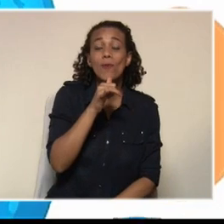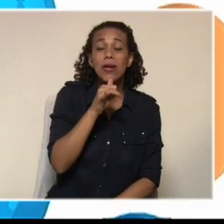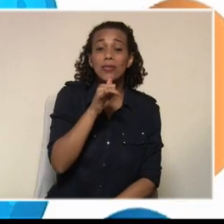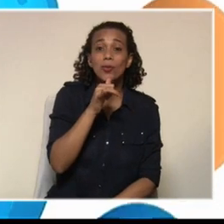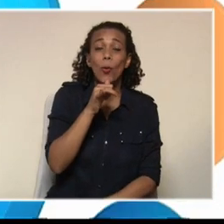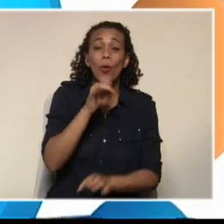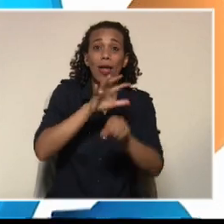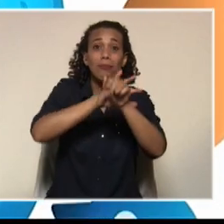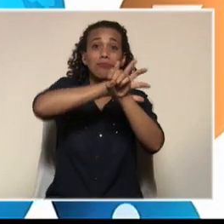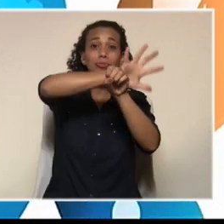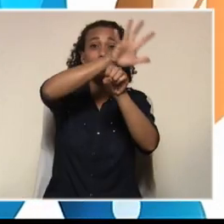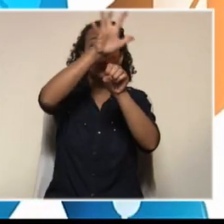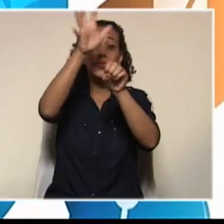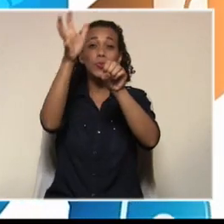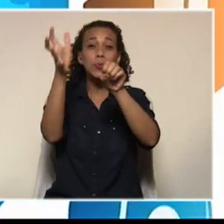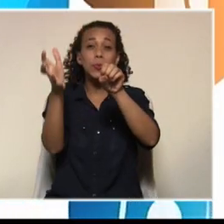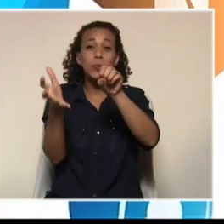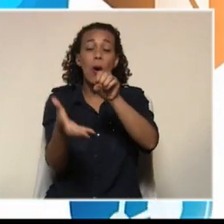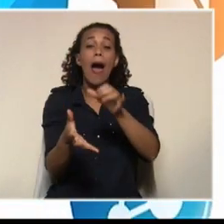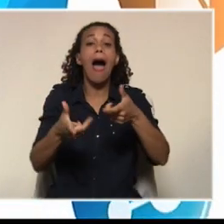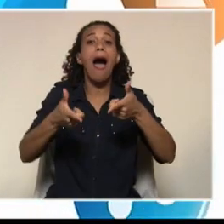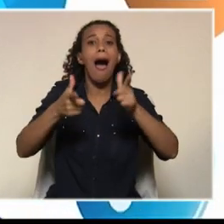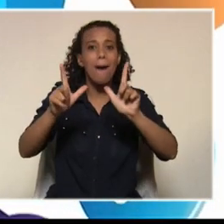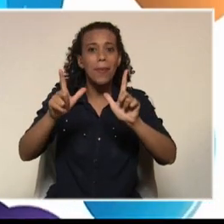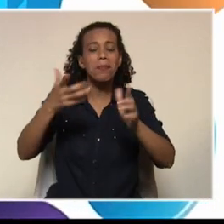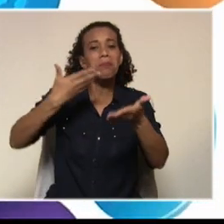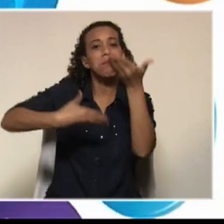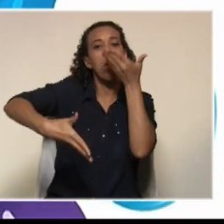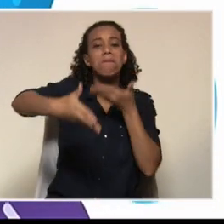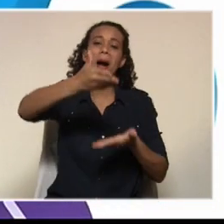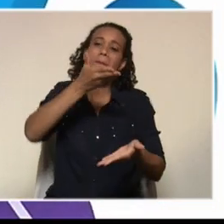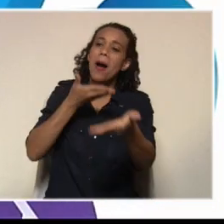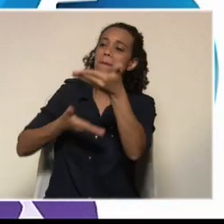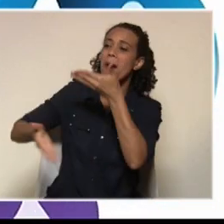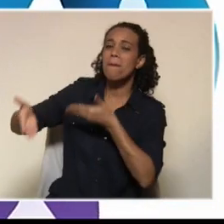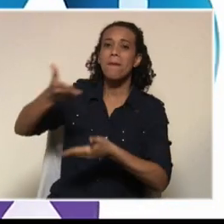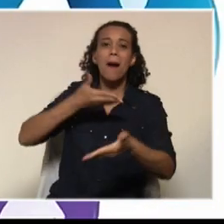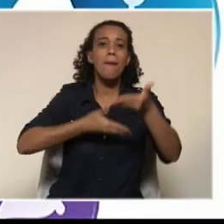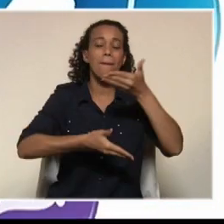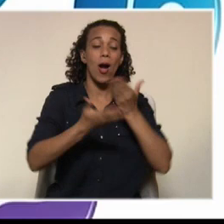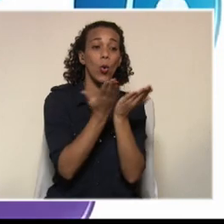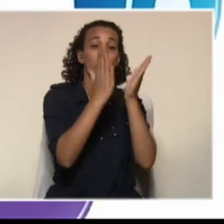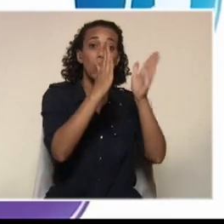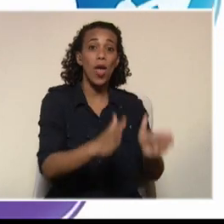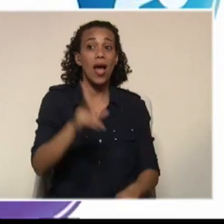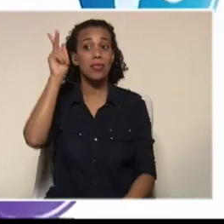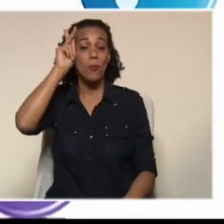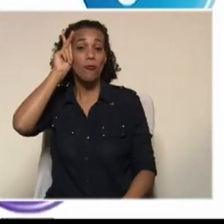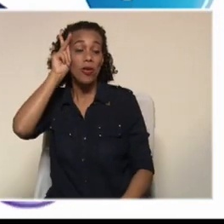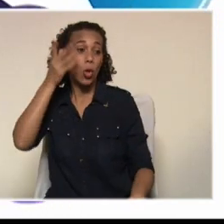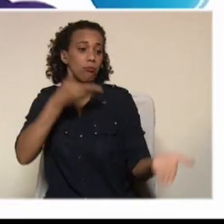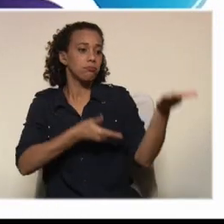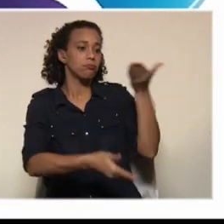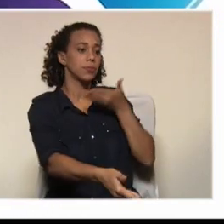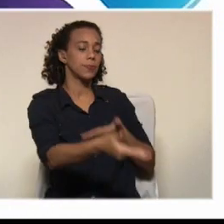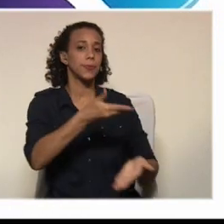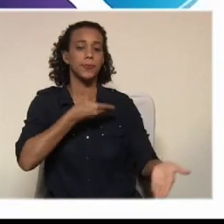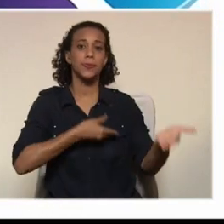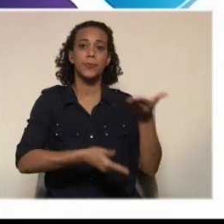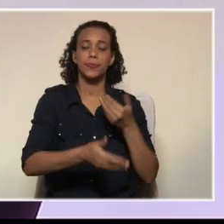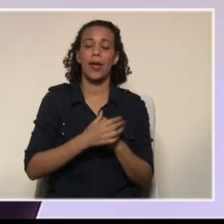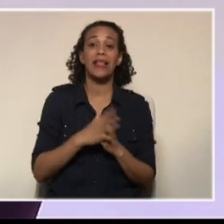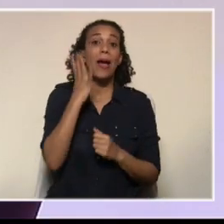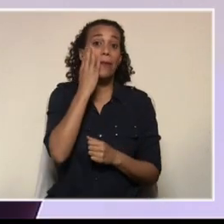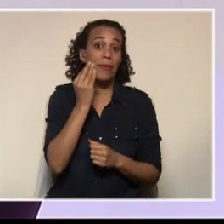de plataformas digitales que me permiten interactuar con mis estudiantes, profesores, estudiantes. Tenemos